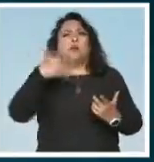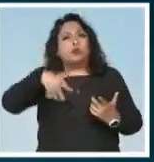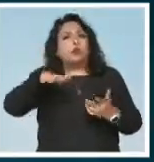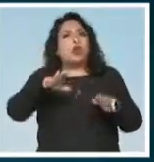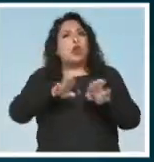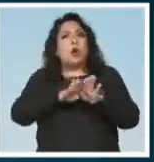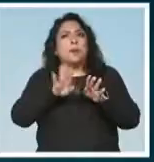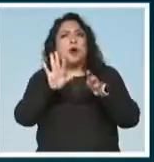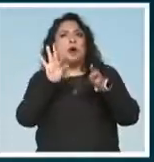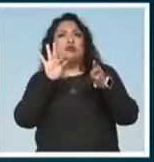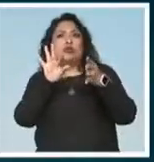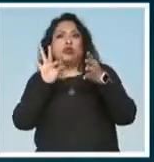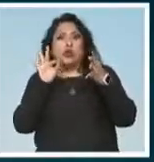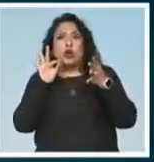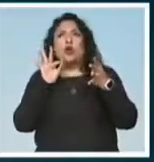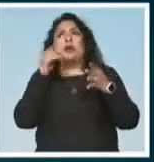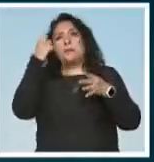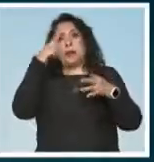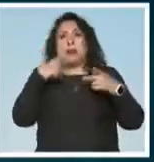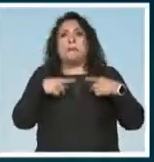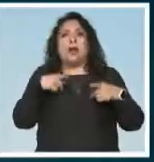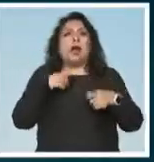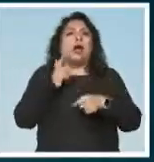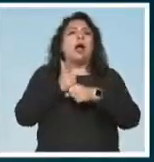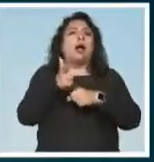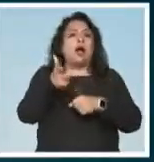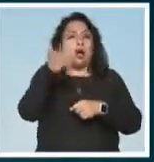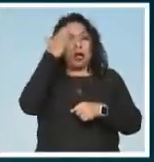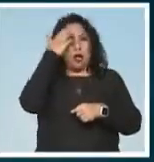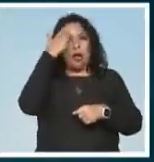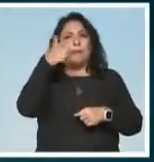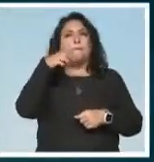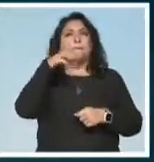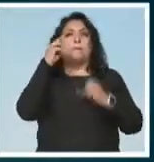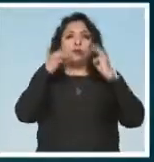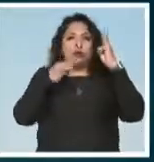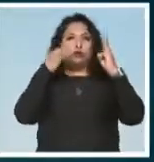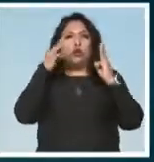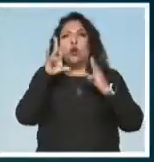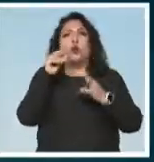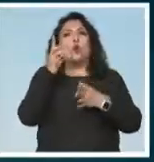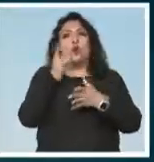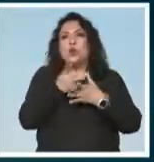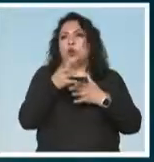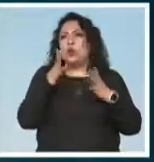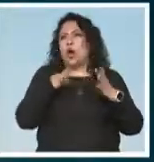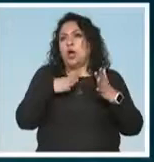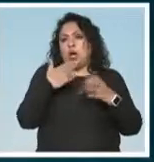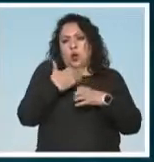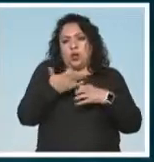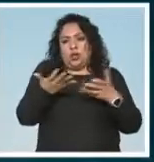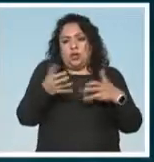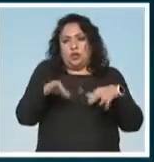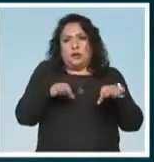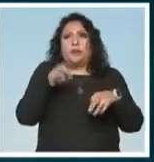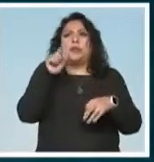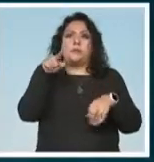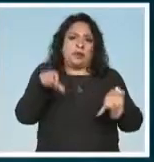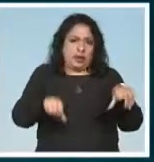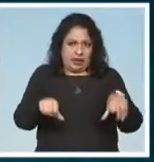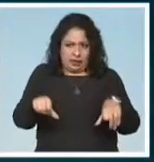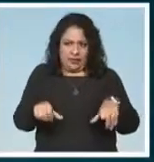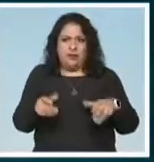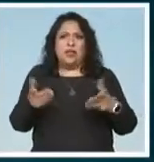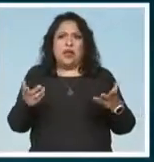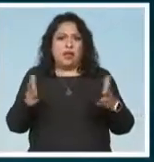buscar opciones para que la gente identificara al museo no simplemente con lo que está haciendo, sino también con